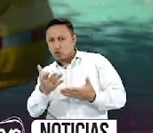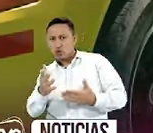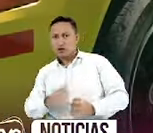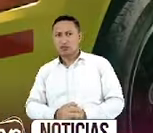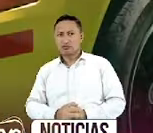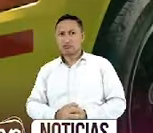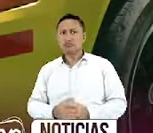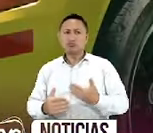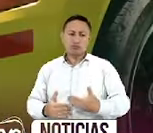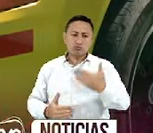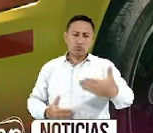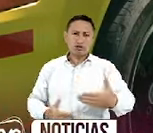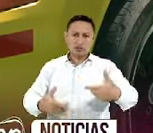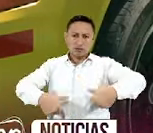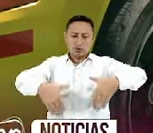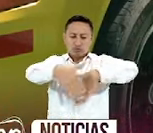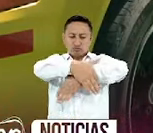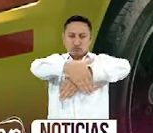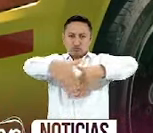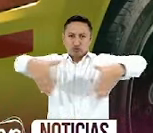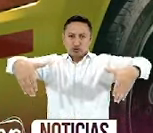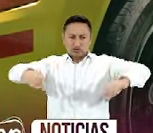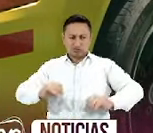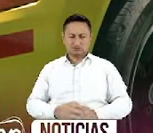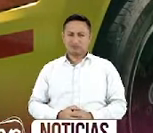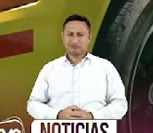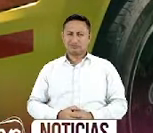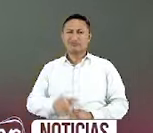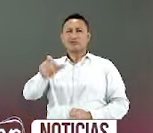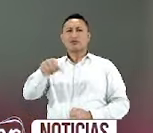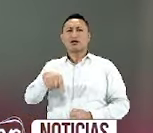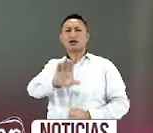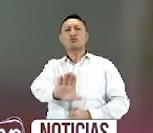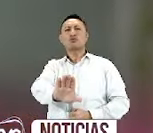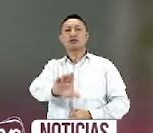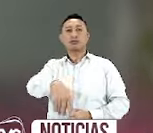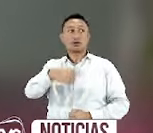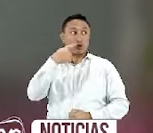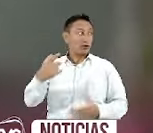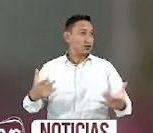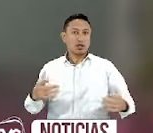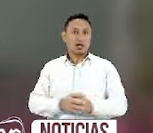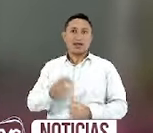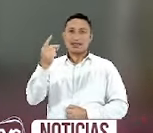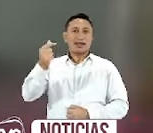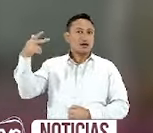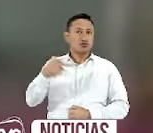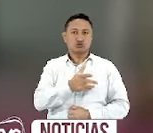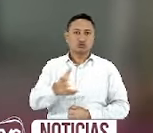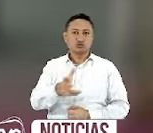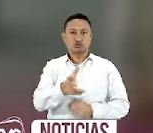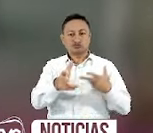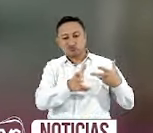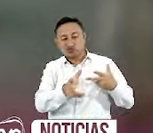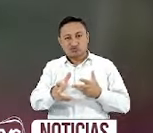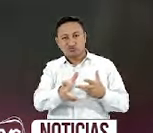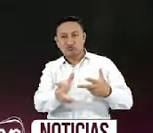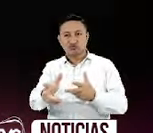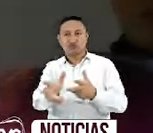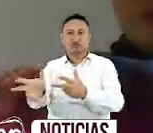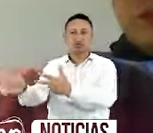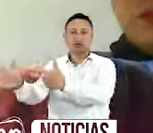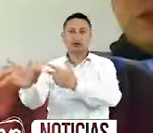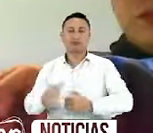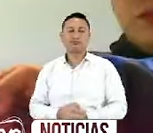a la delantera le taparon un número. A la orden de detenerse, el conductor optó por acelerar y empezó la persecución.